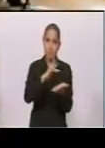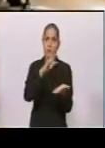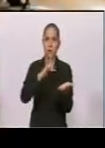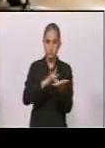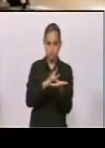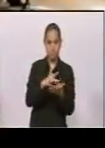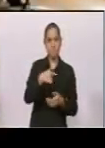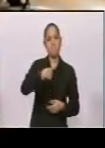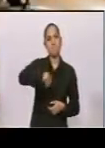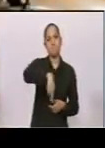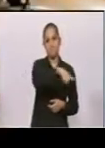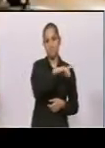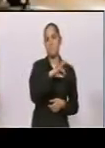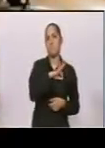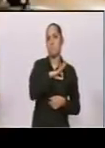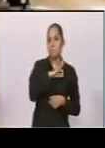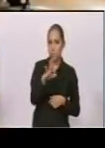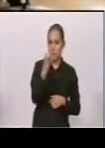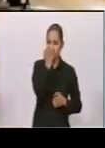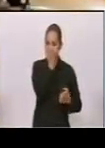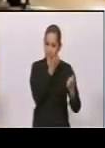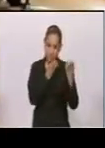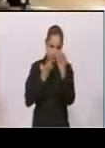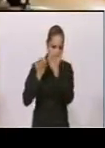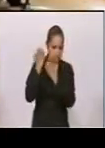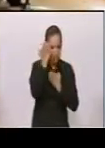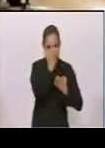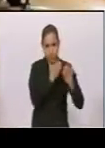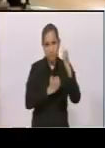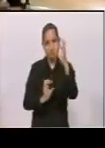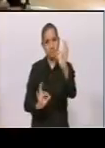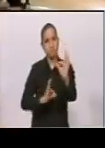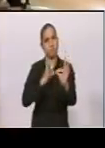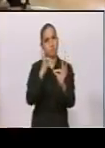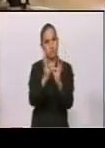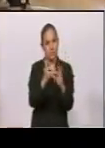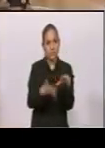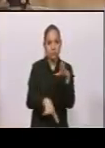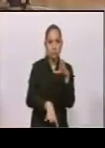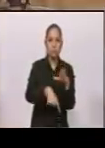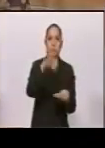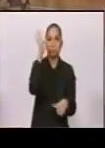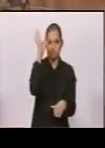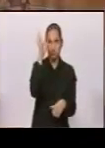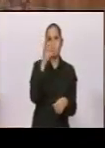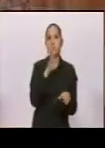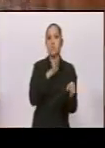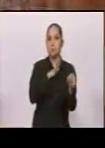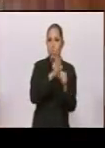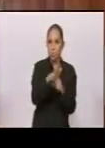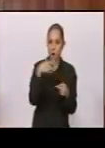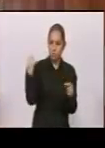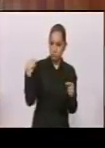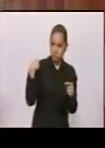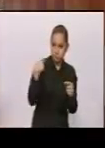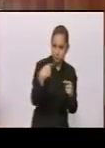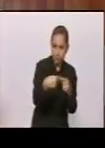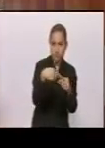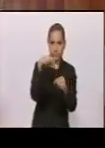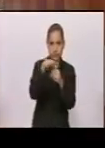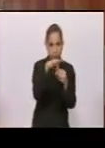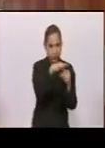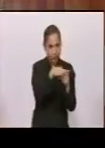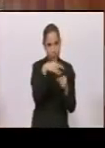hemos concluido con la ratificación y calificación de los procesos